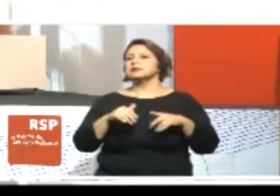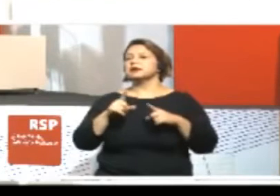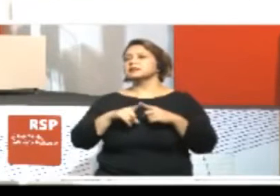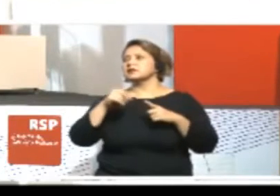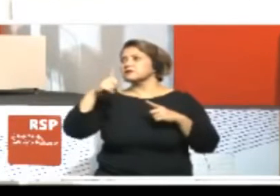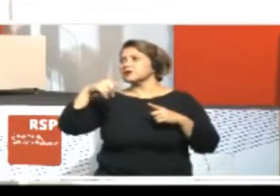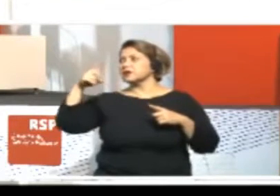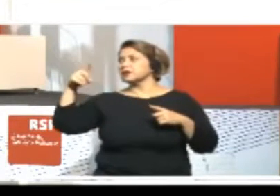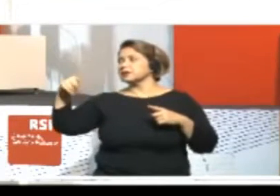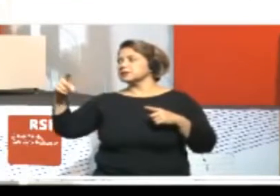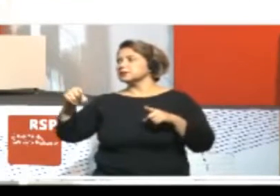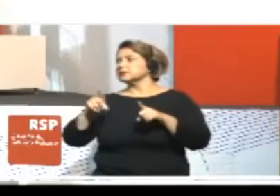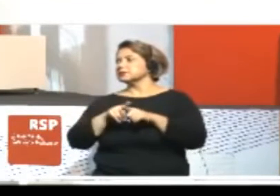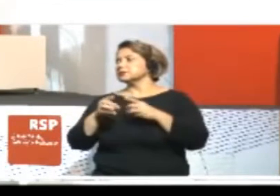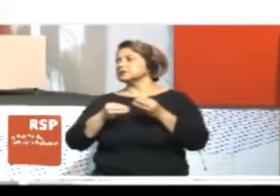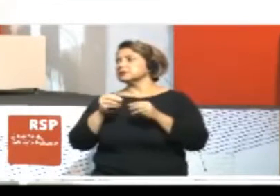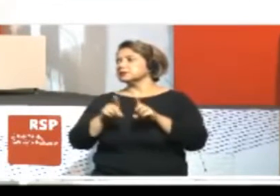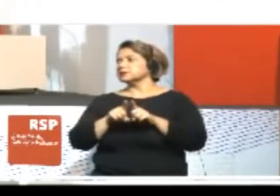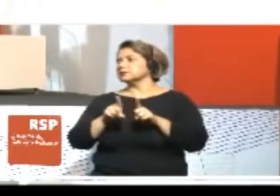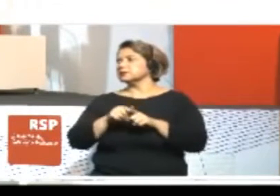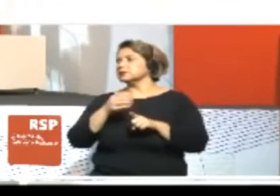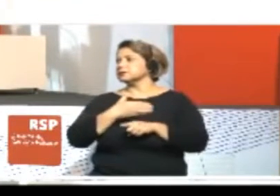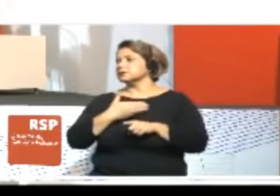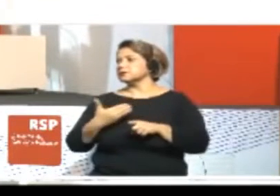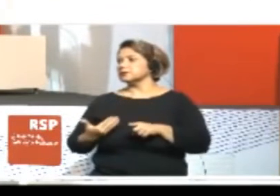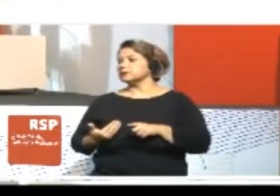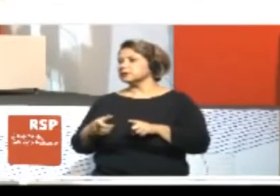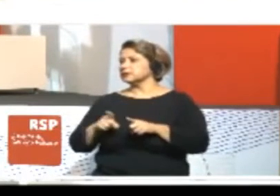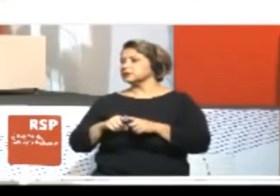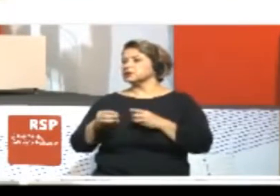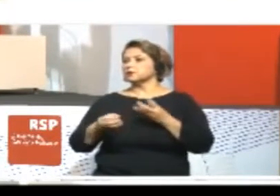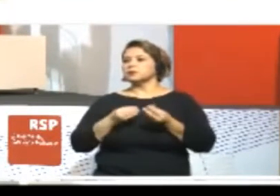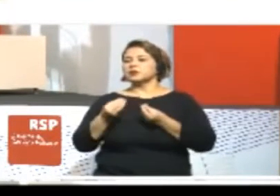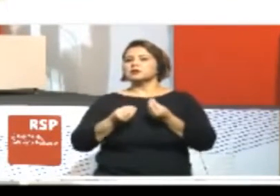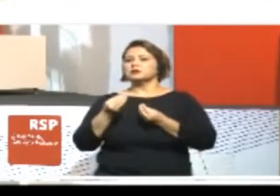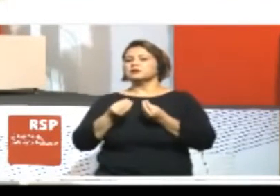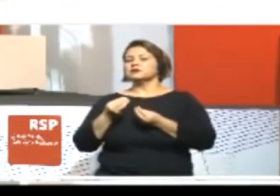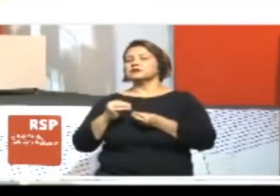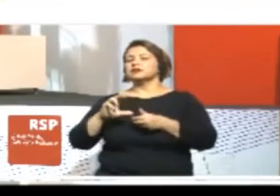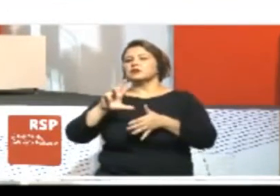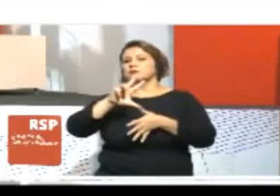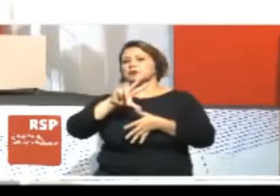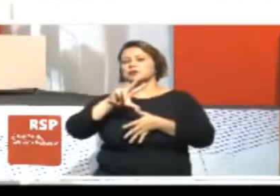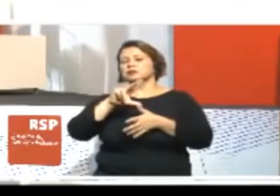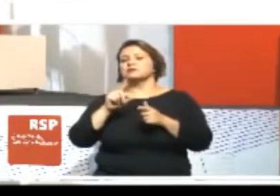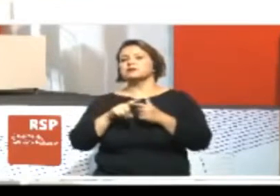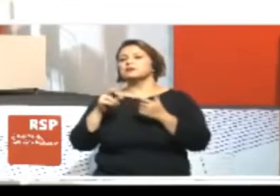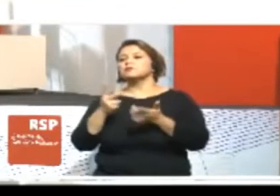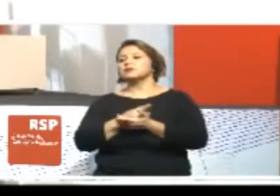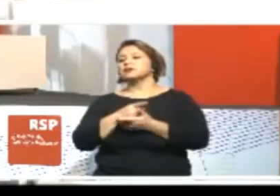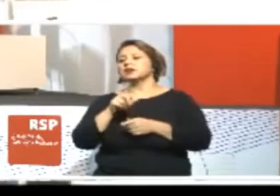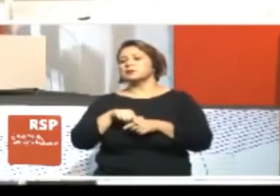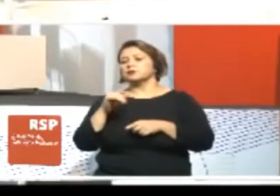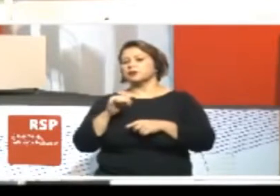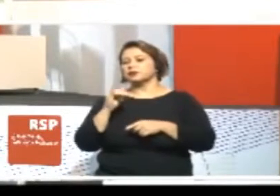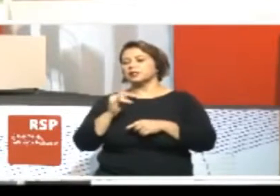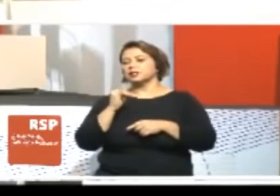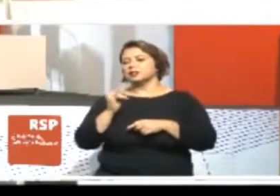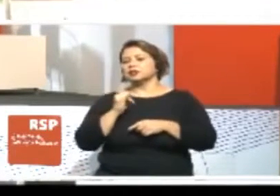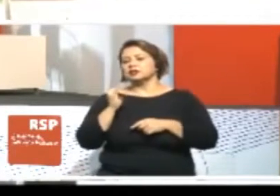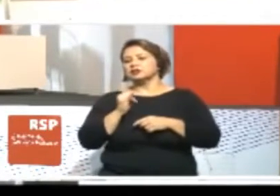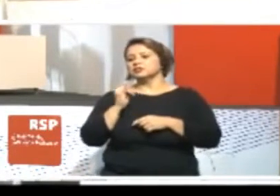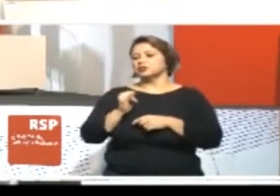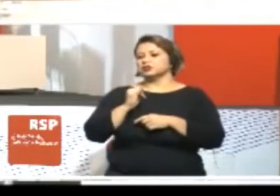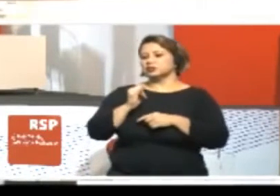la gobernanza local en Latinoamérica. Entonces, ¿por qué esto es importante? Es importante porque esto nos da a